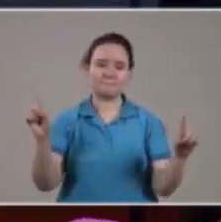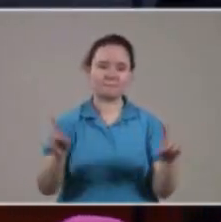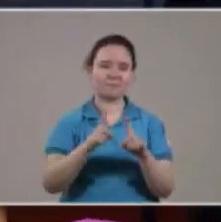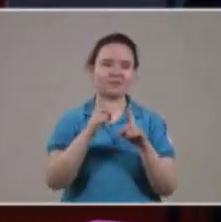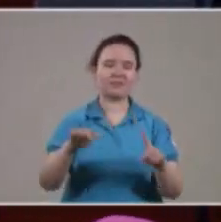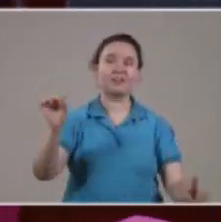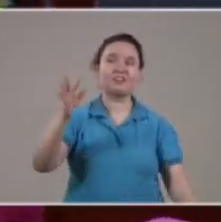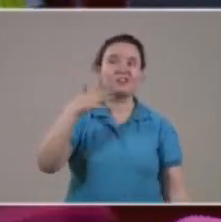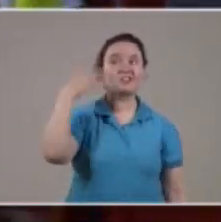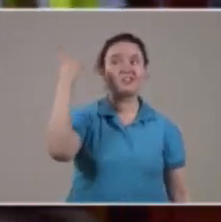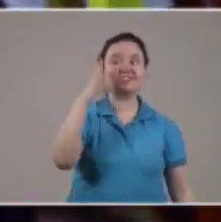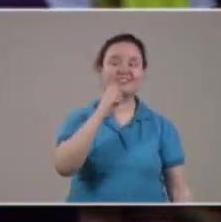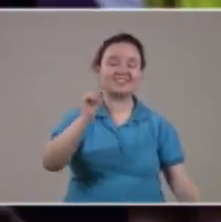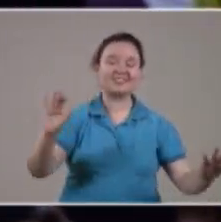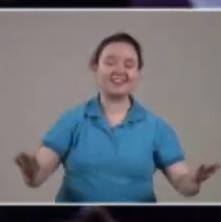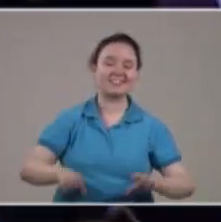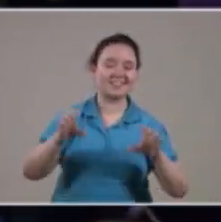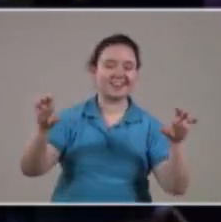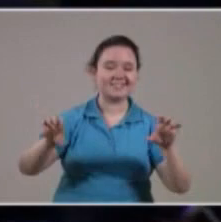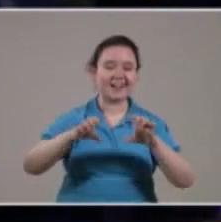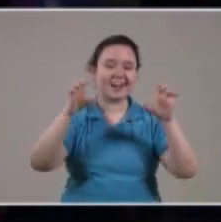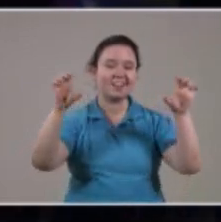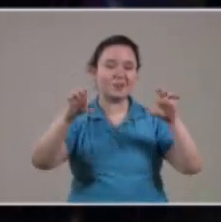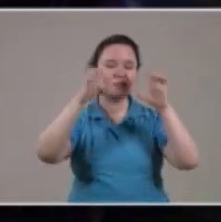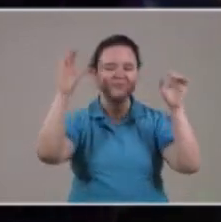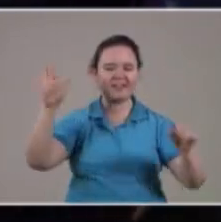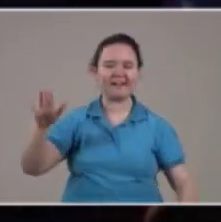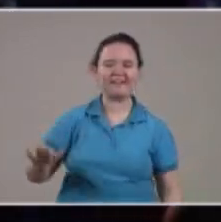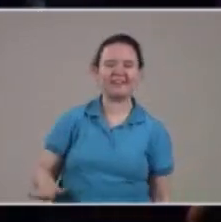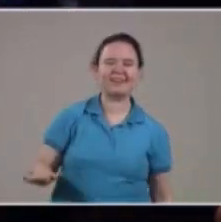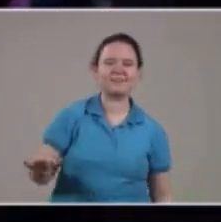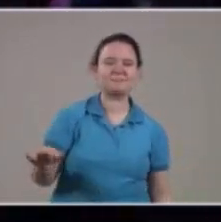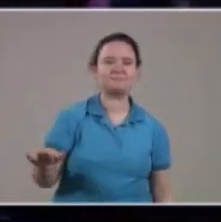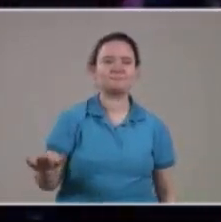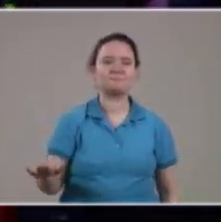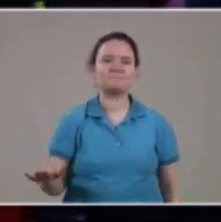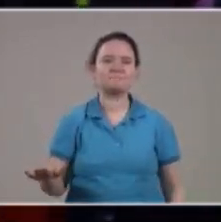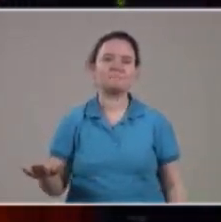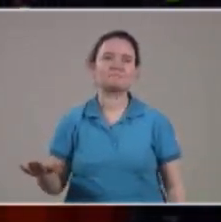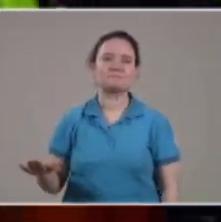Dios es exaltado aquí.